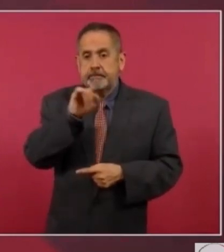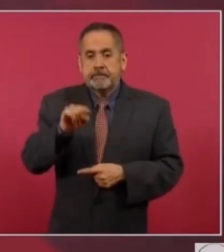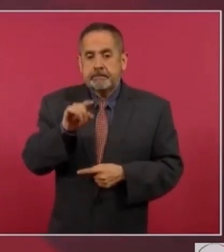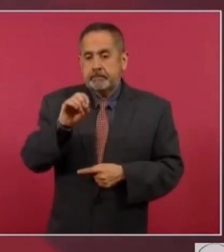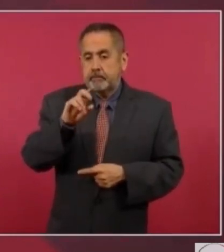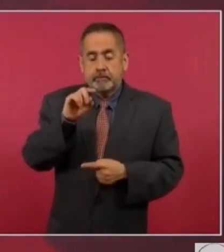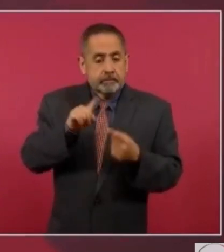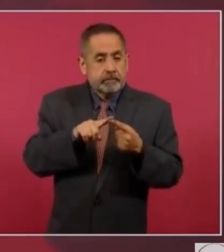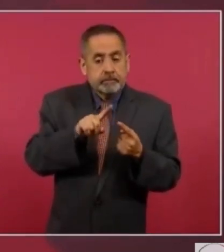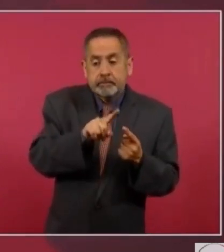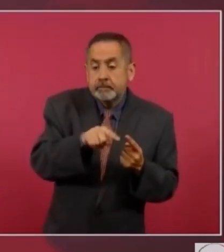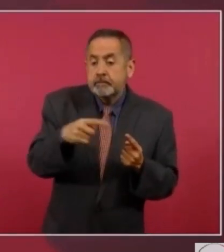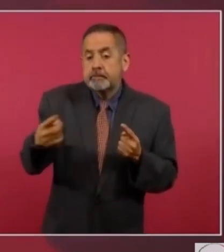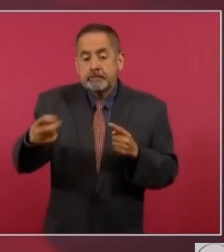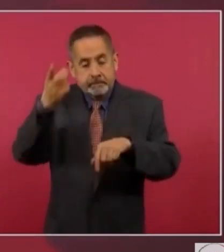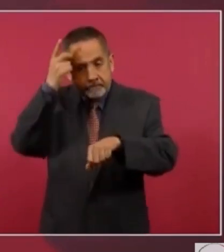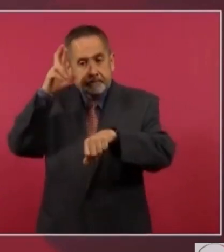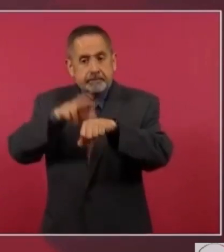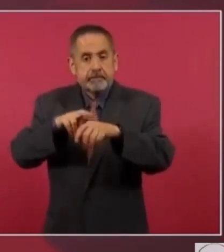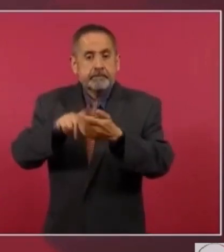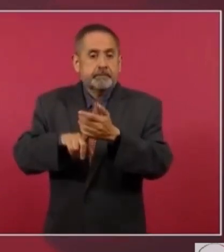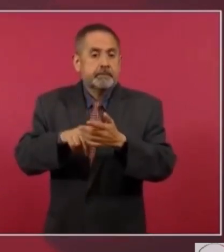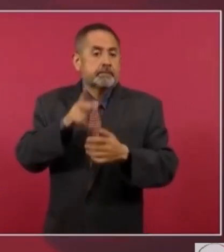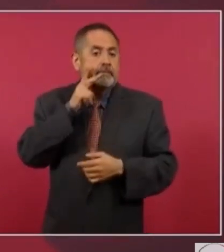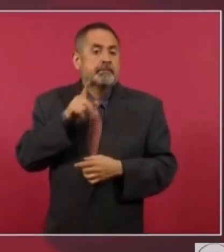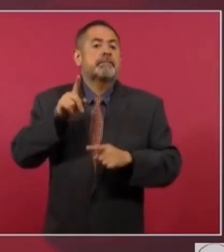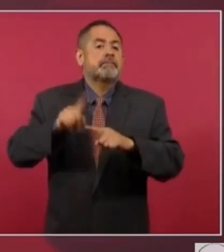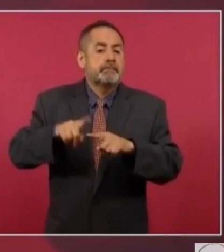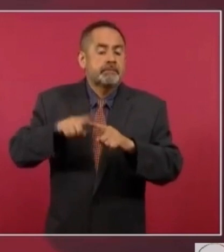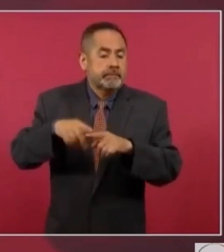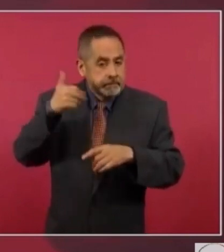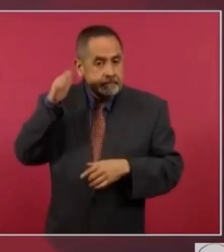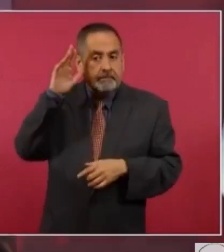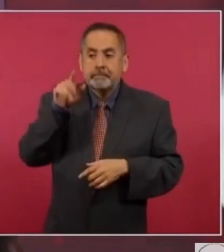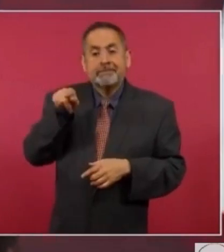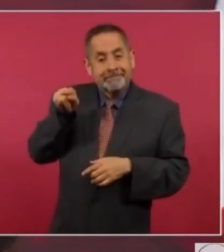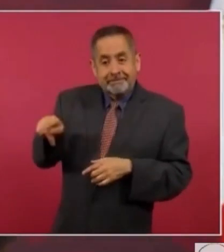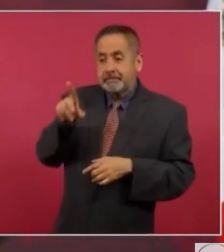y el director de Pemex era don Jesús